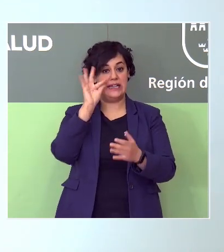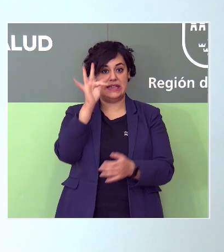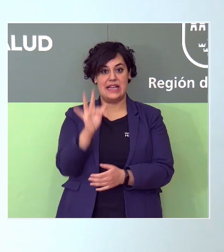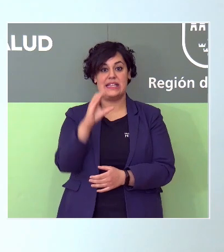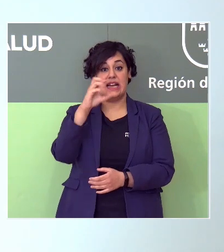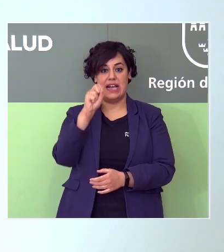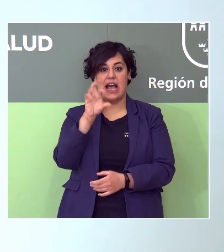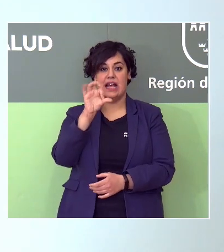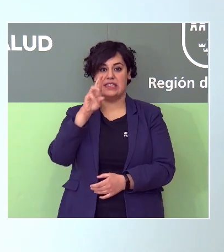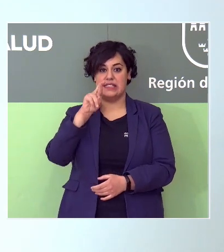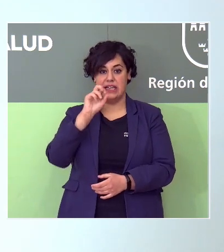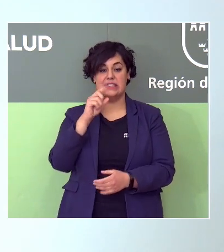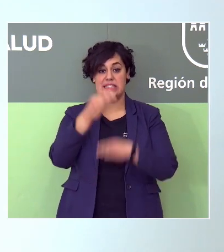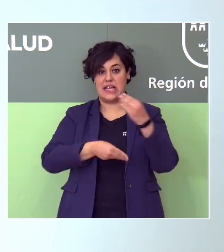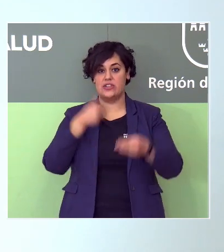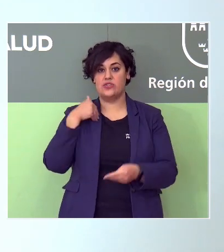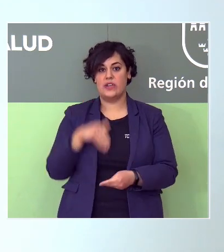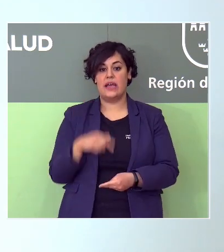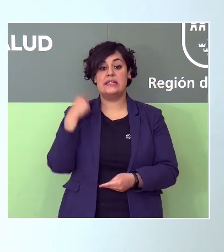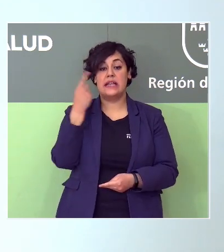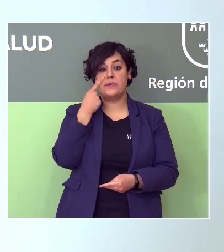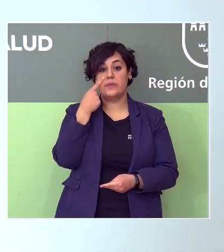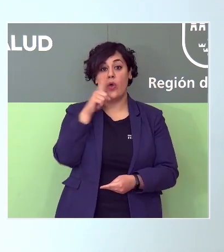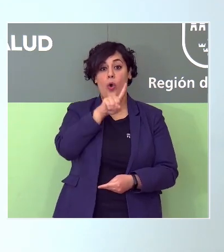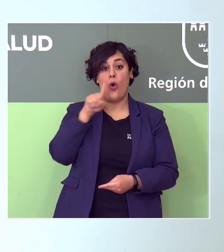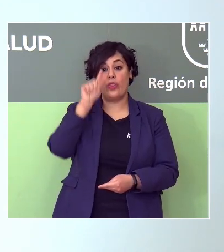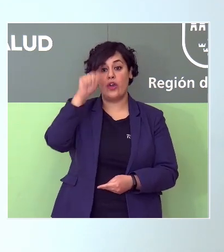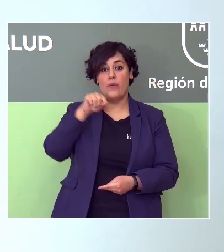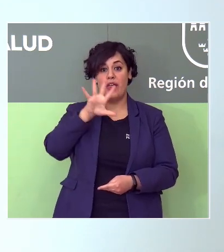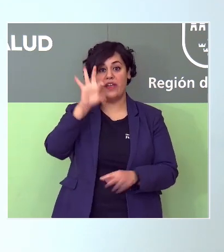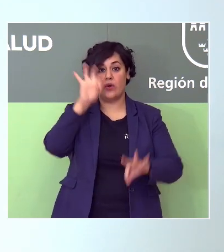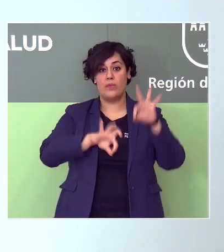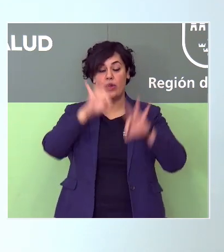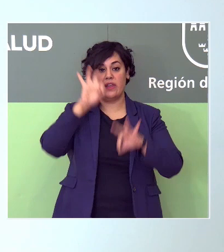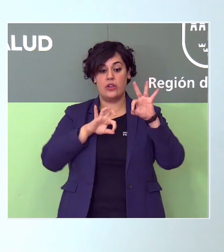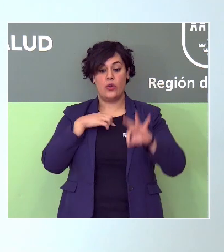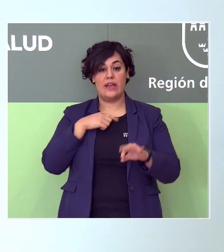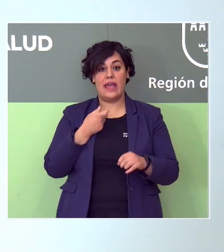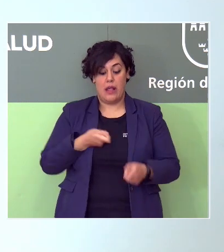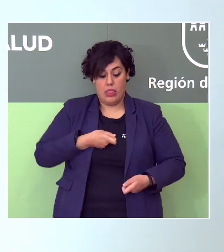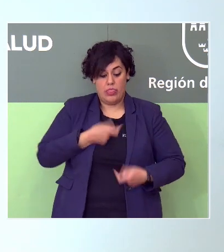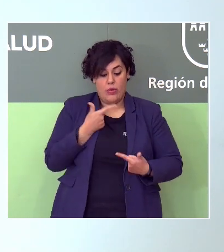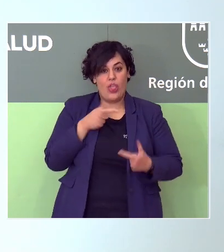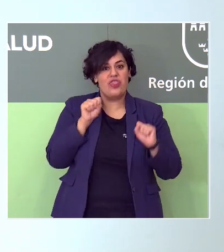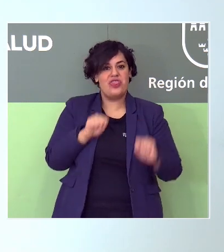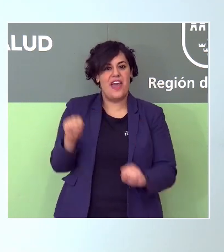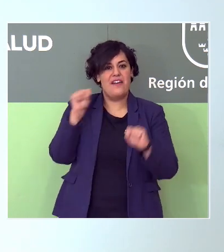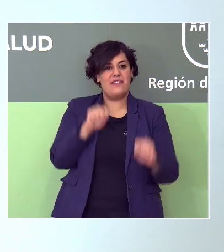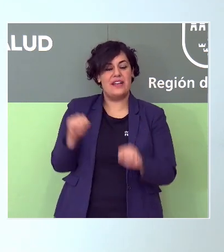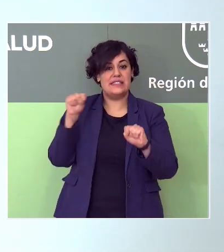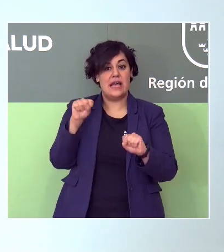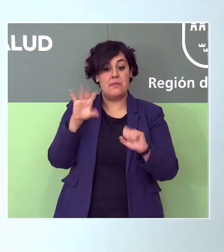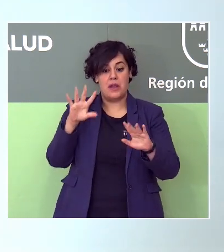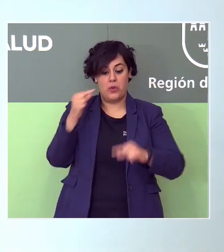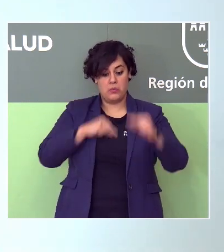confinamiento, detectando un 11,5% de personas que han desarrollado defensas sin haber pasado clínicamente la